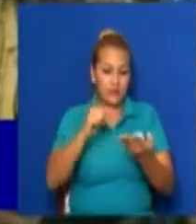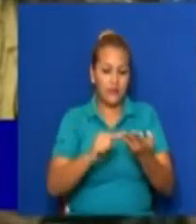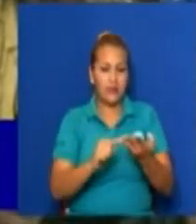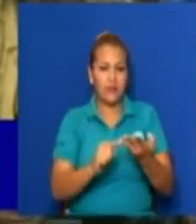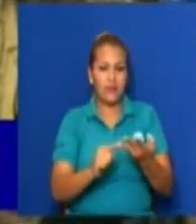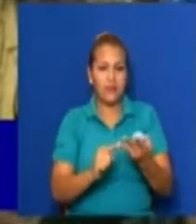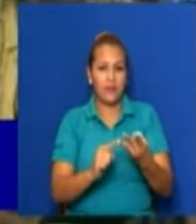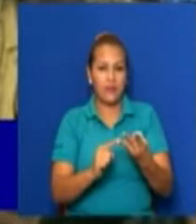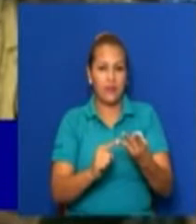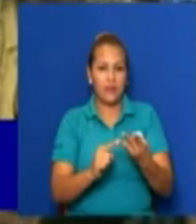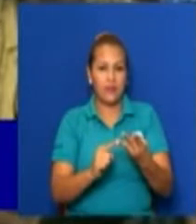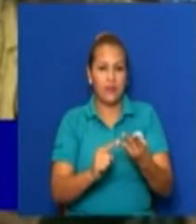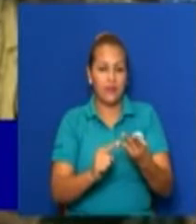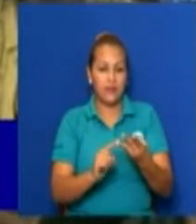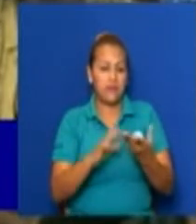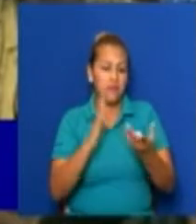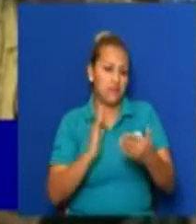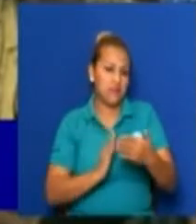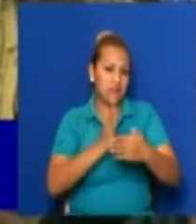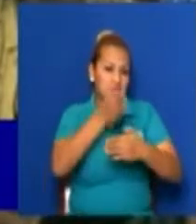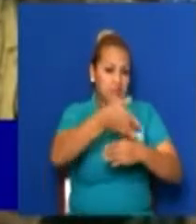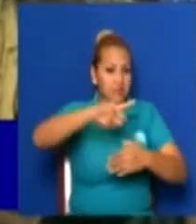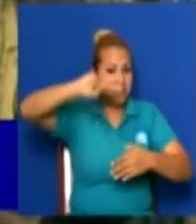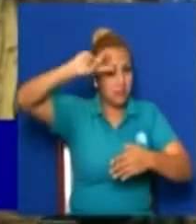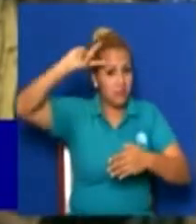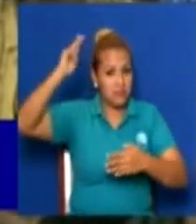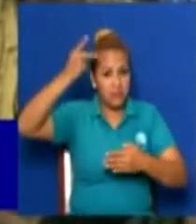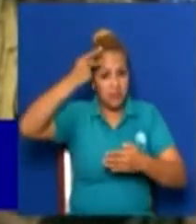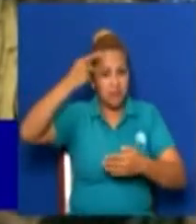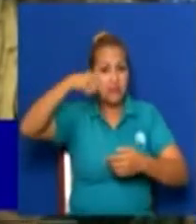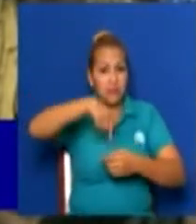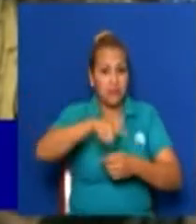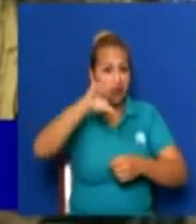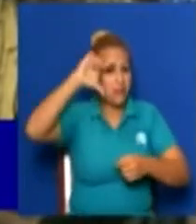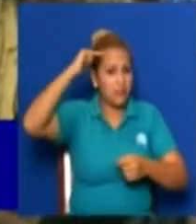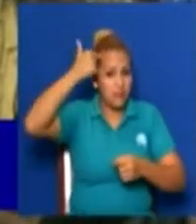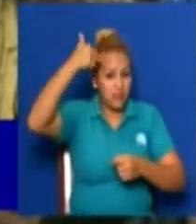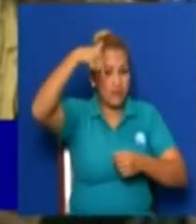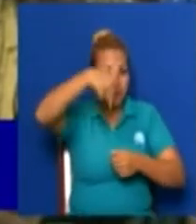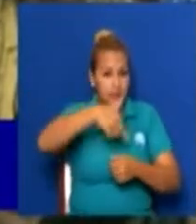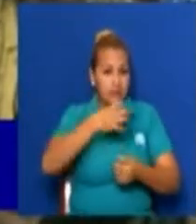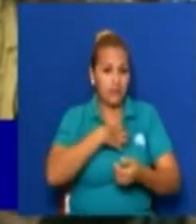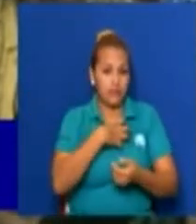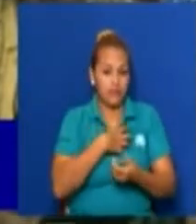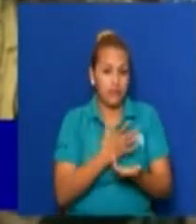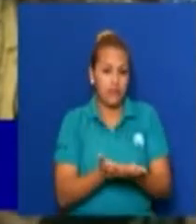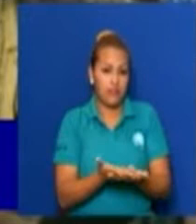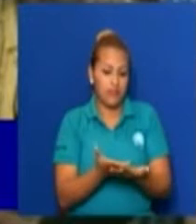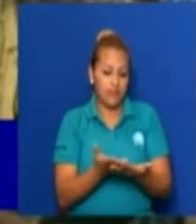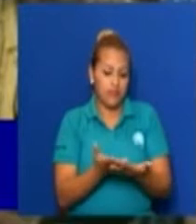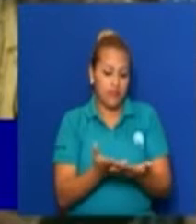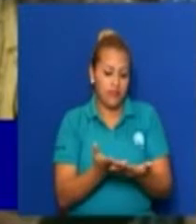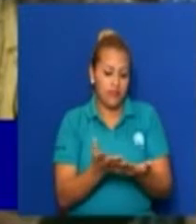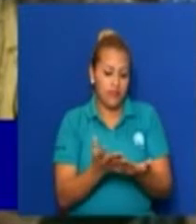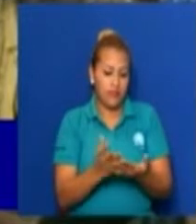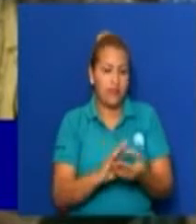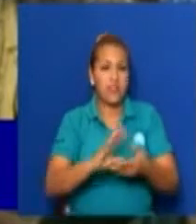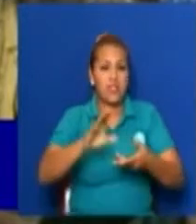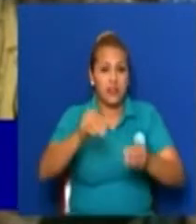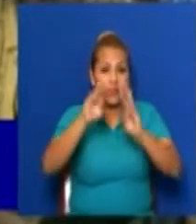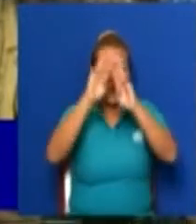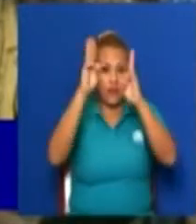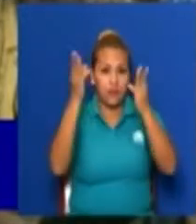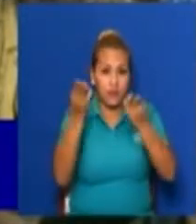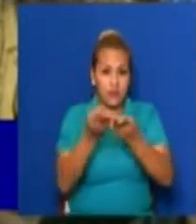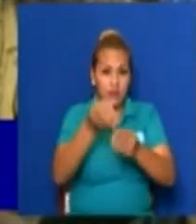lugar, mediante políticas de gobierno. Y en último lugar, en el mundo